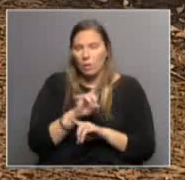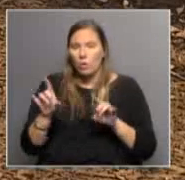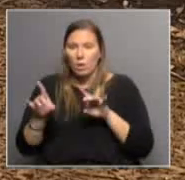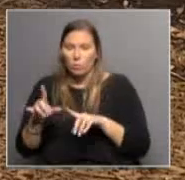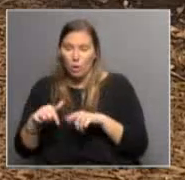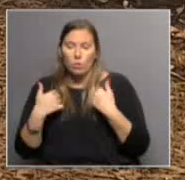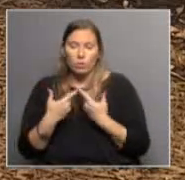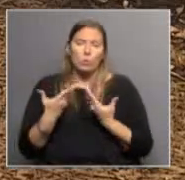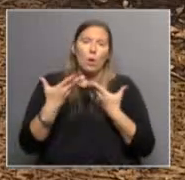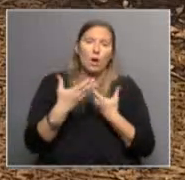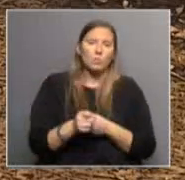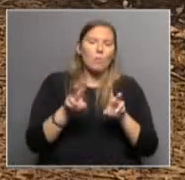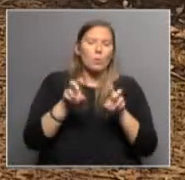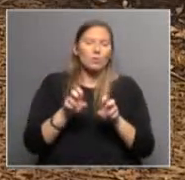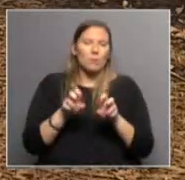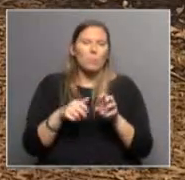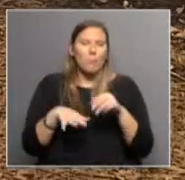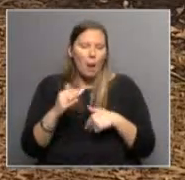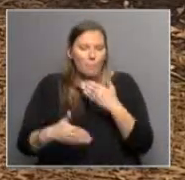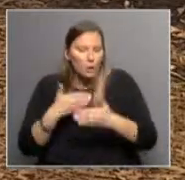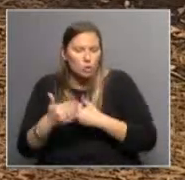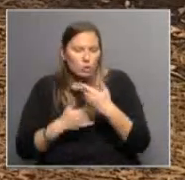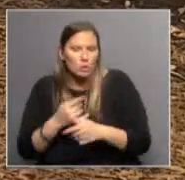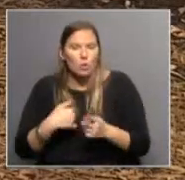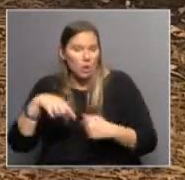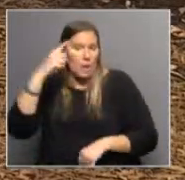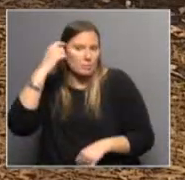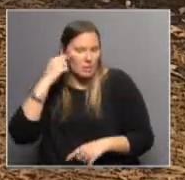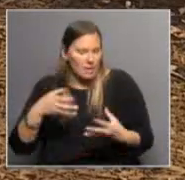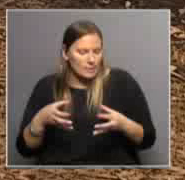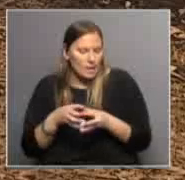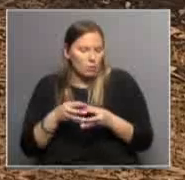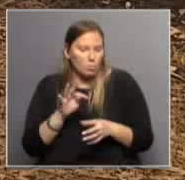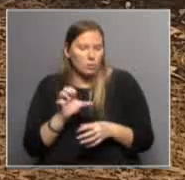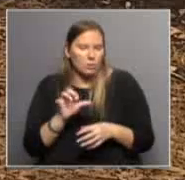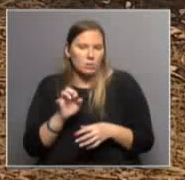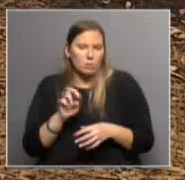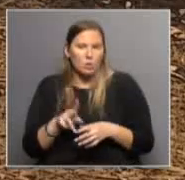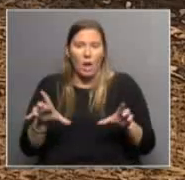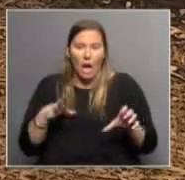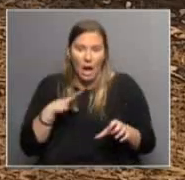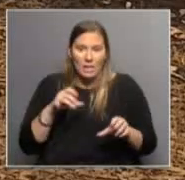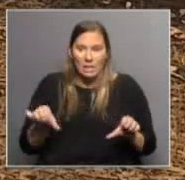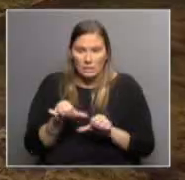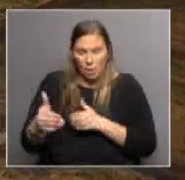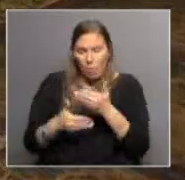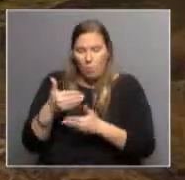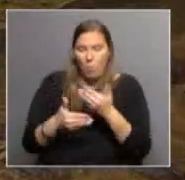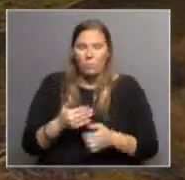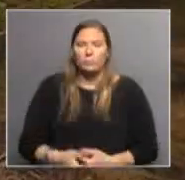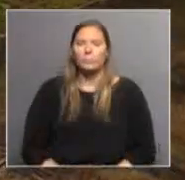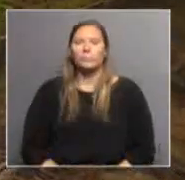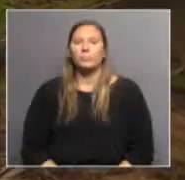nosotros los ayudamos con la parte de compostaje, que es nuestro fuerte y nuestra experiencia de realizar el compostaje en sí del producto.